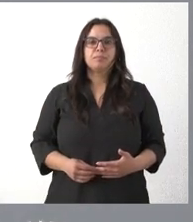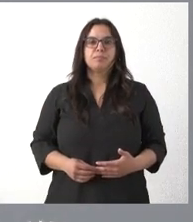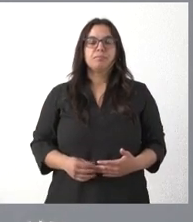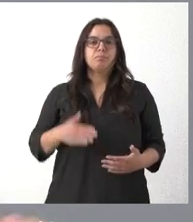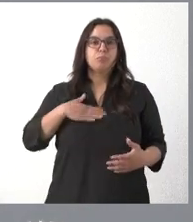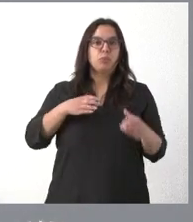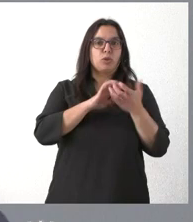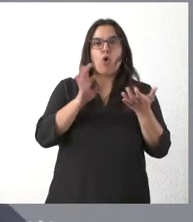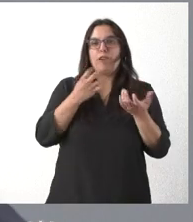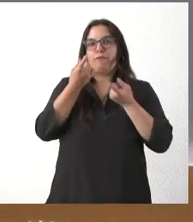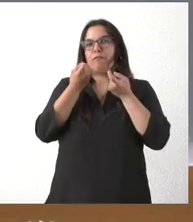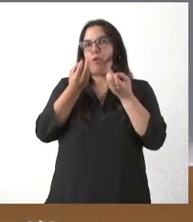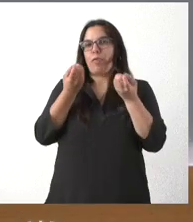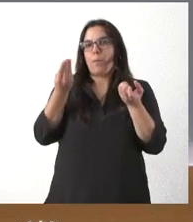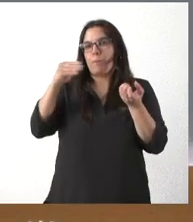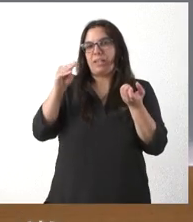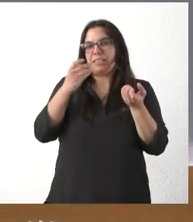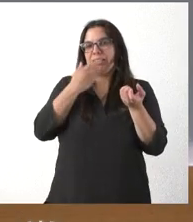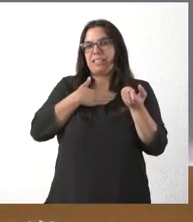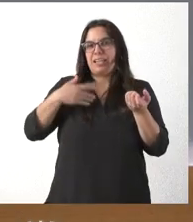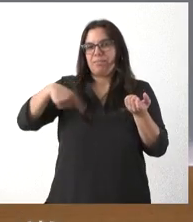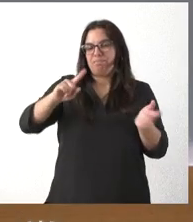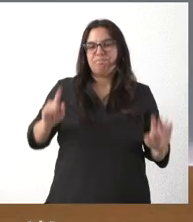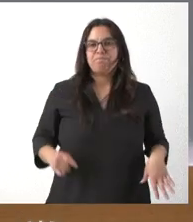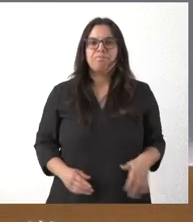información adicional que pueda aportarles